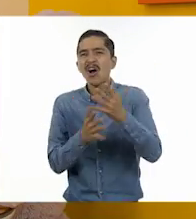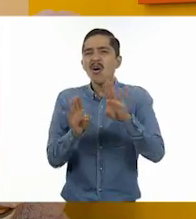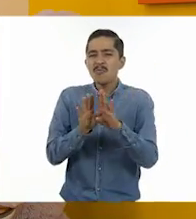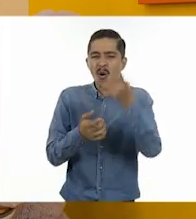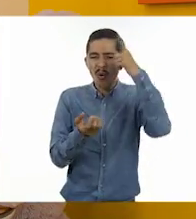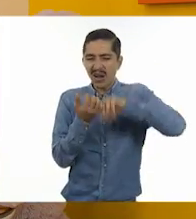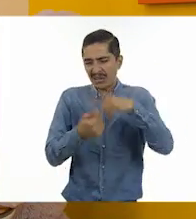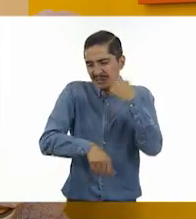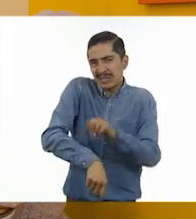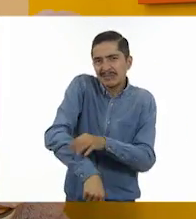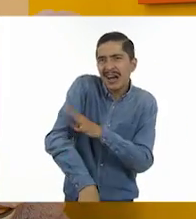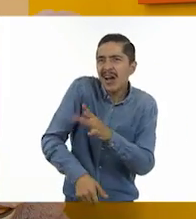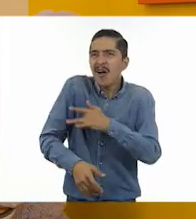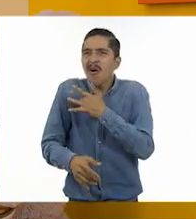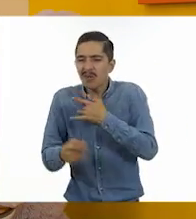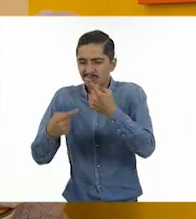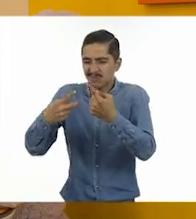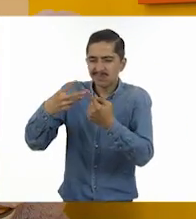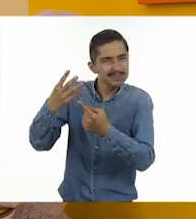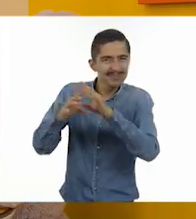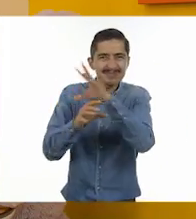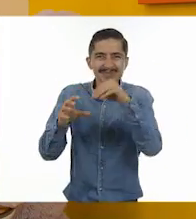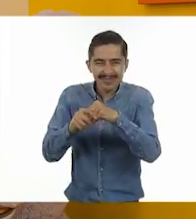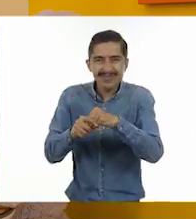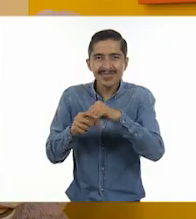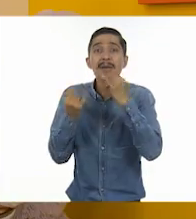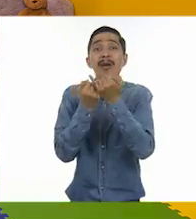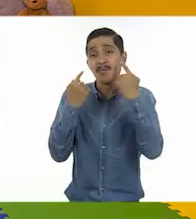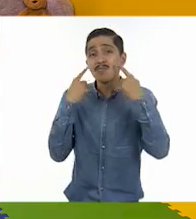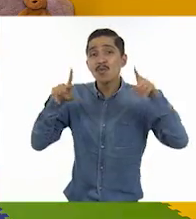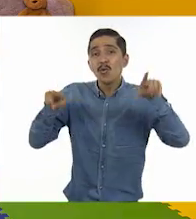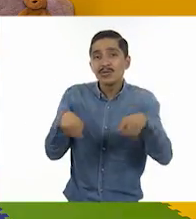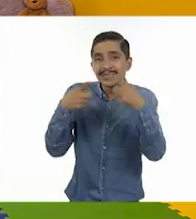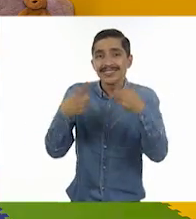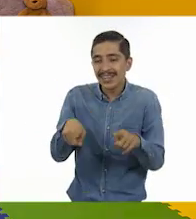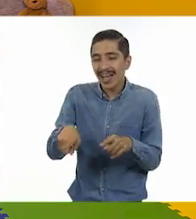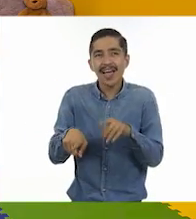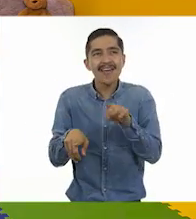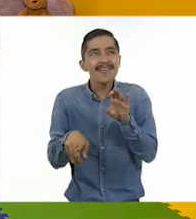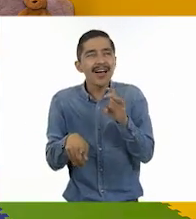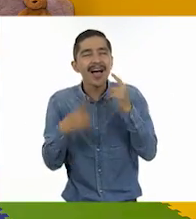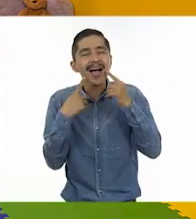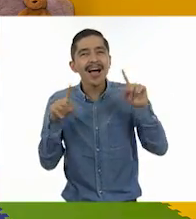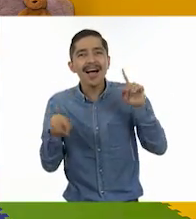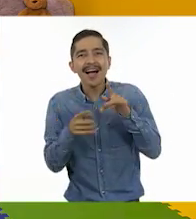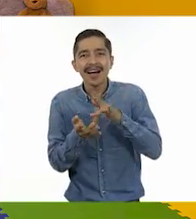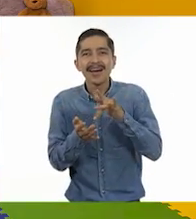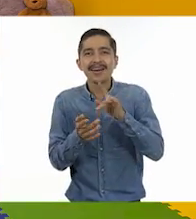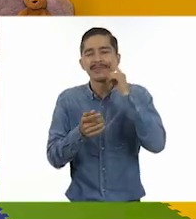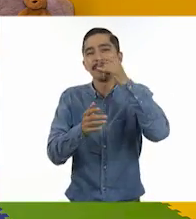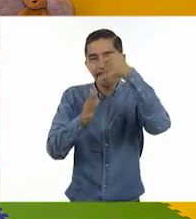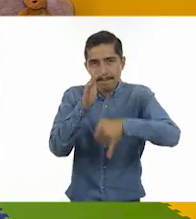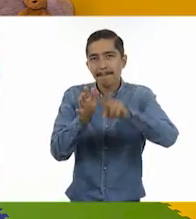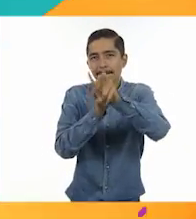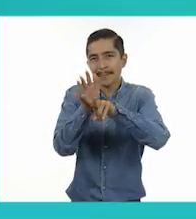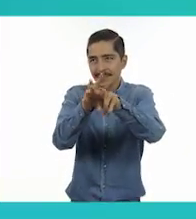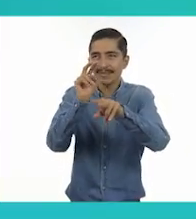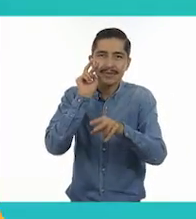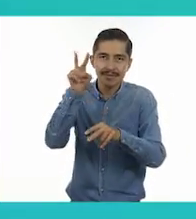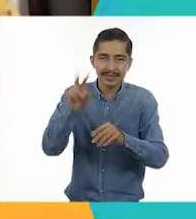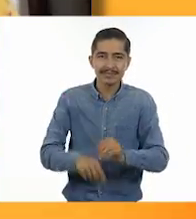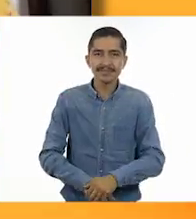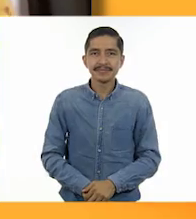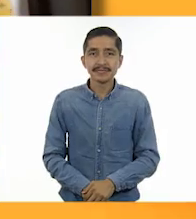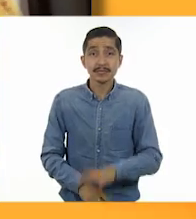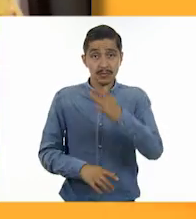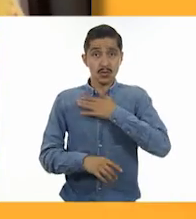y pueden acompañar estos momentos con música. Para profundizar el tema, veamos el siguiente video.